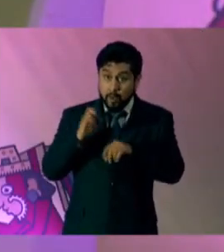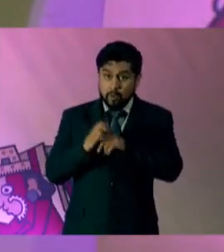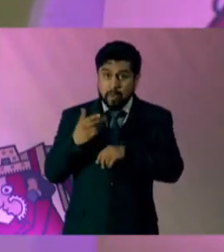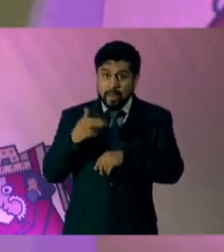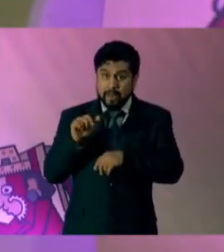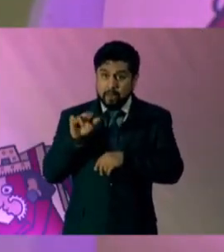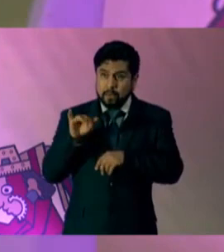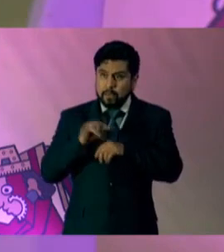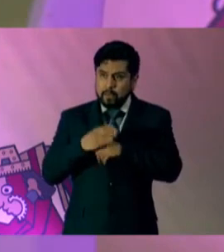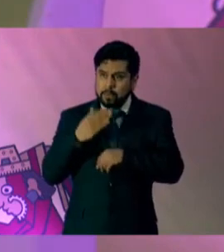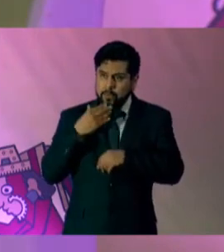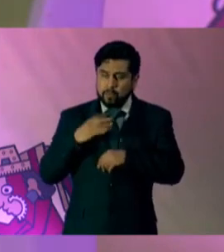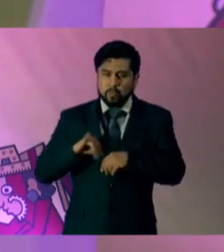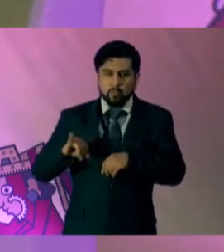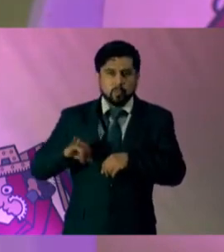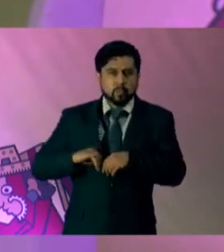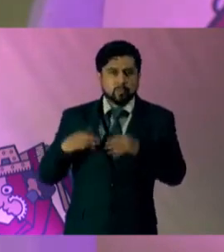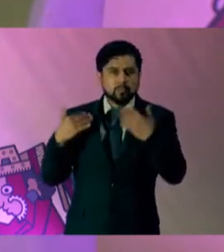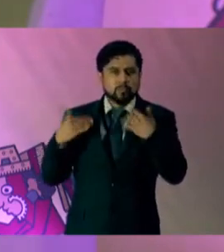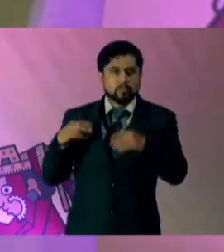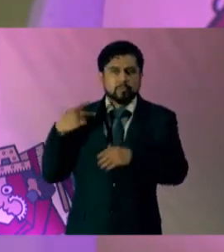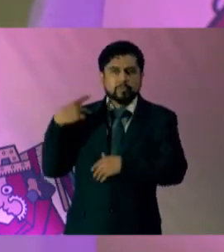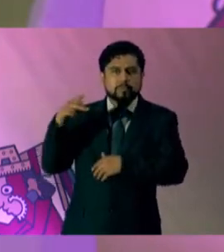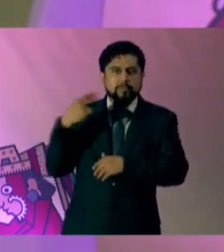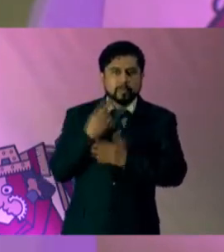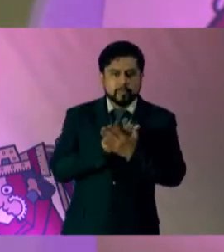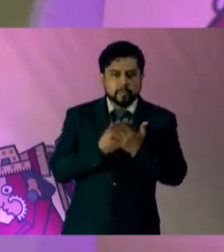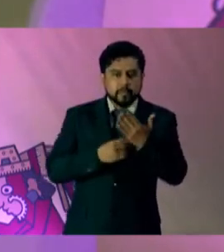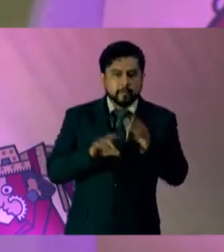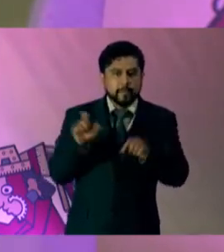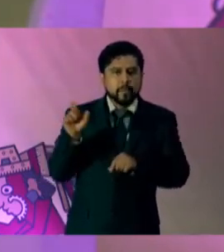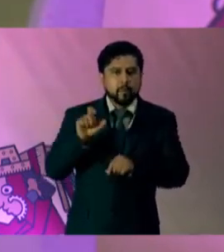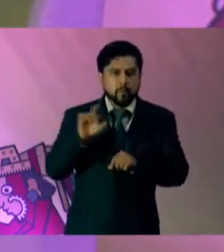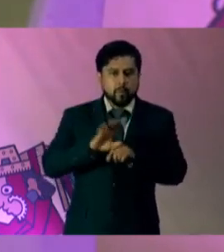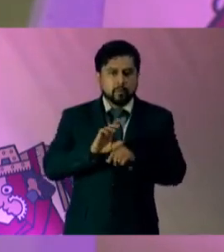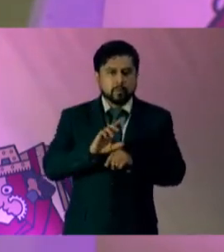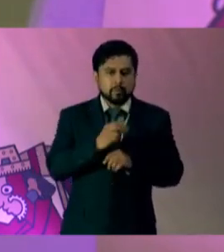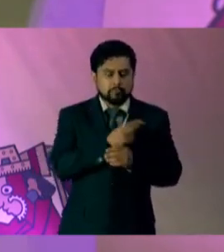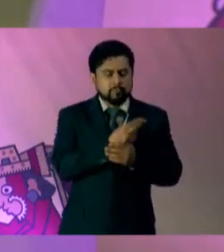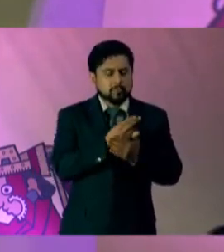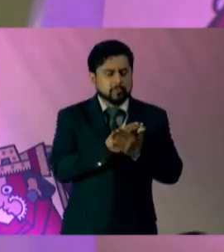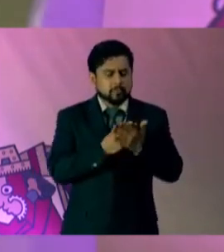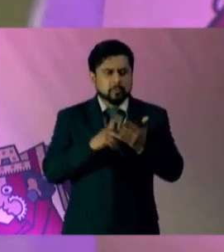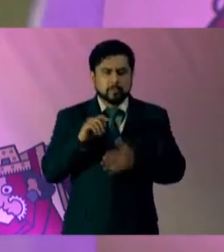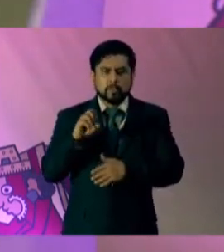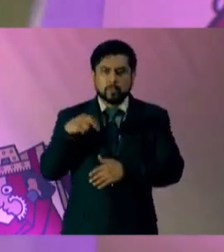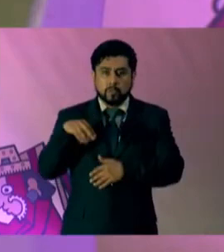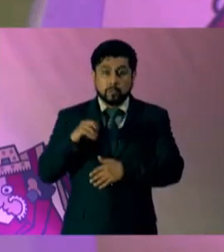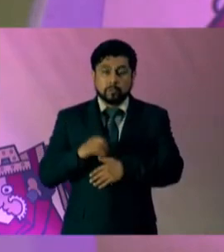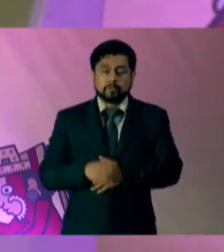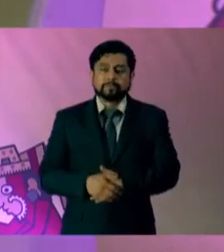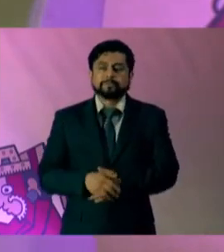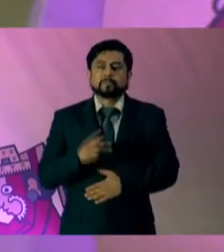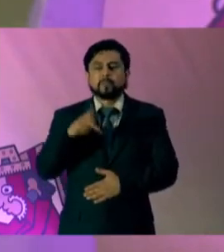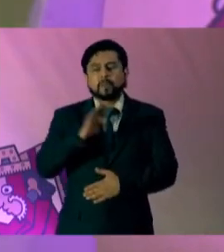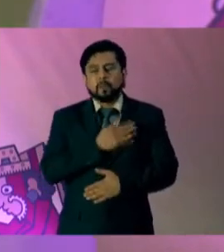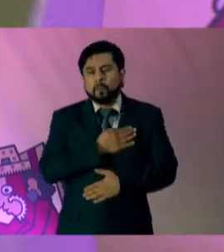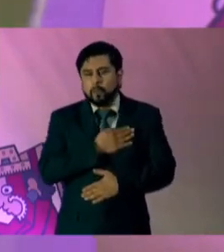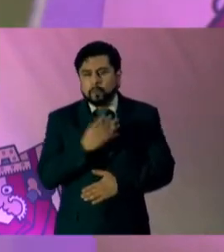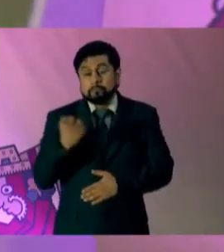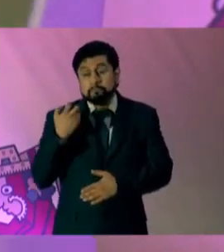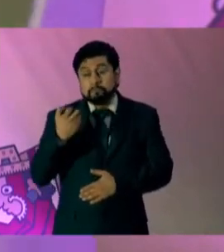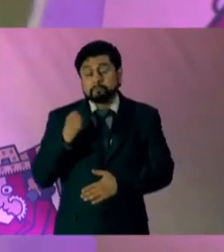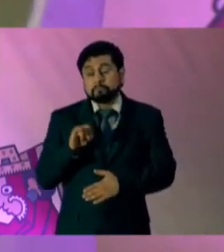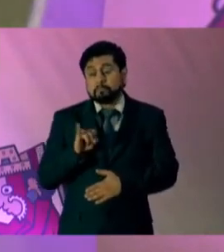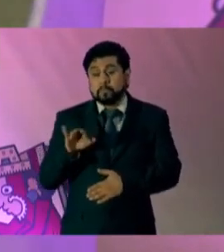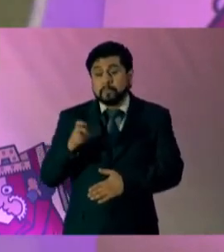es muy impactante cuando digo cuando los cadáveres que dibuja que dibujaba toño pero bueno y así las cosas